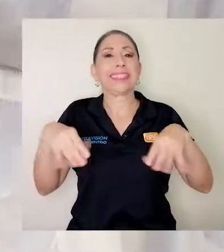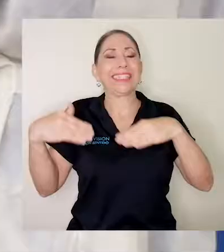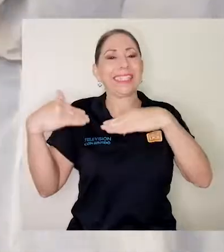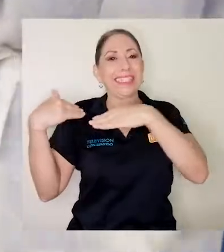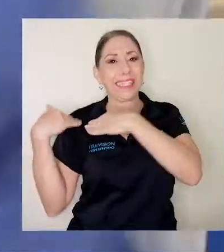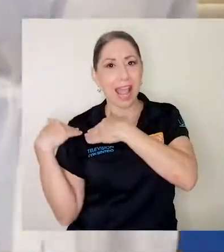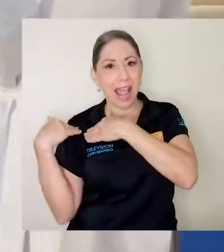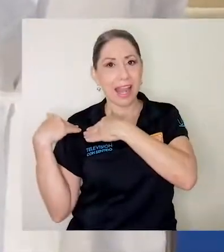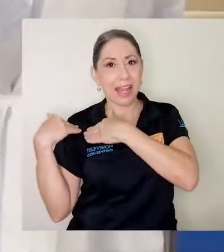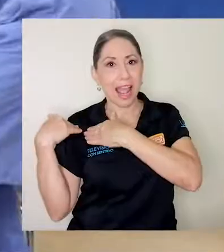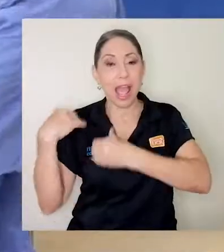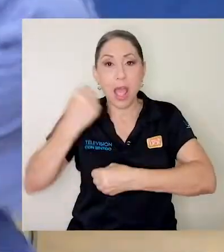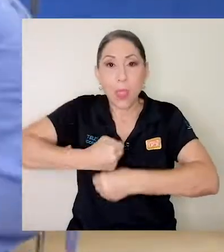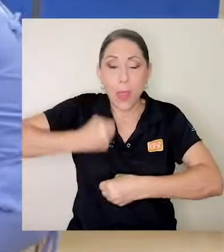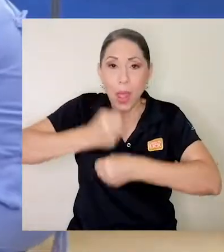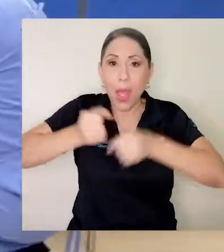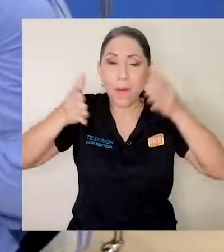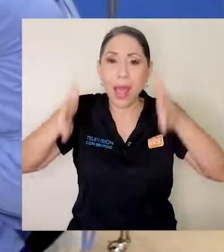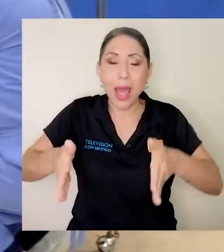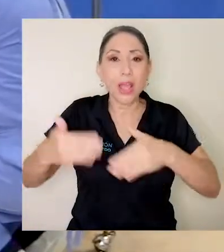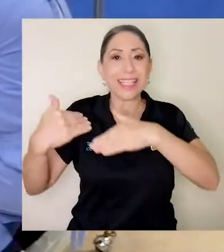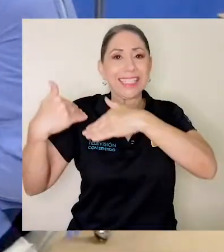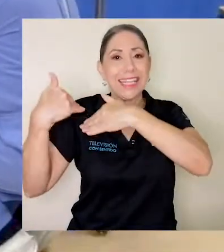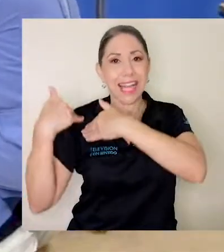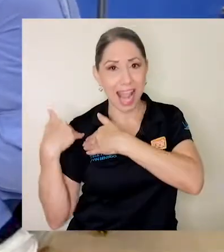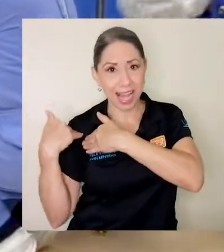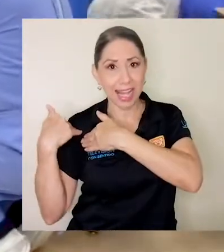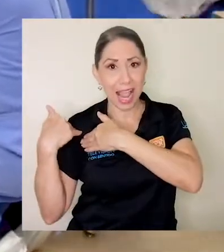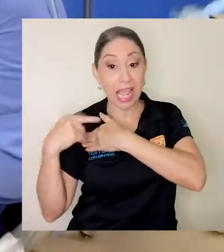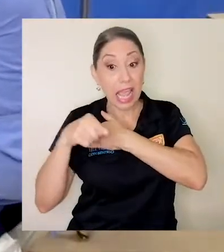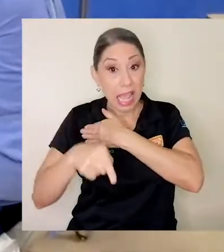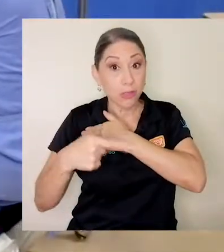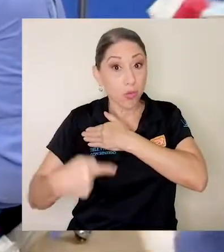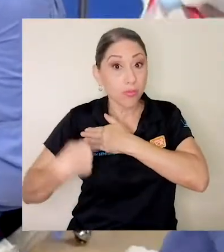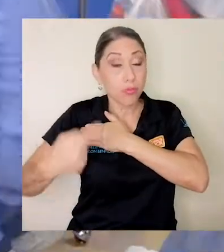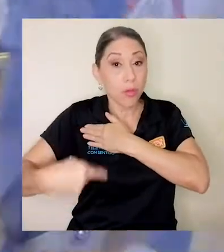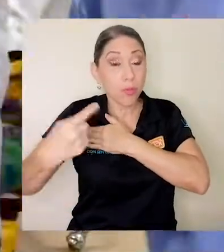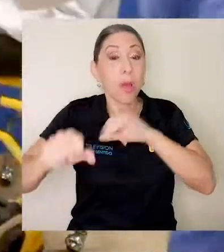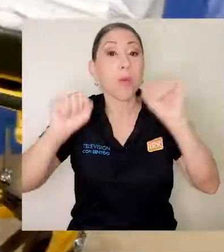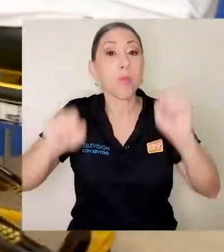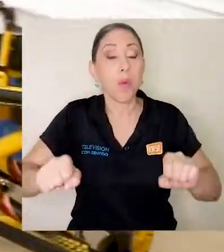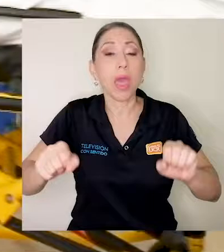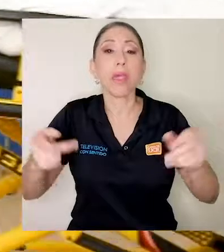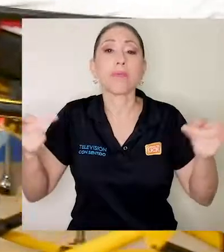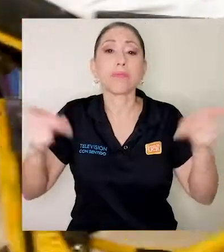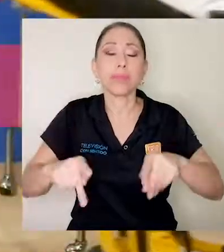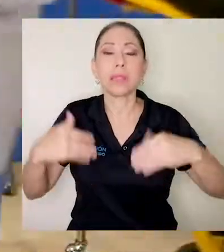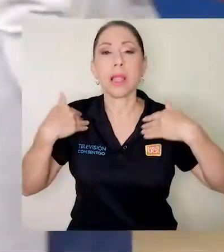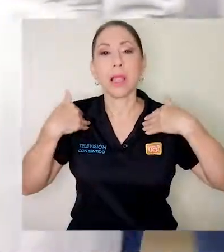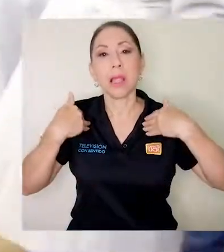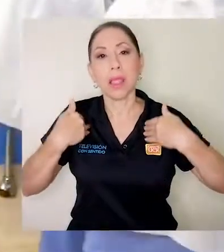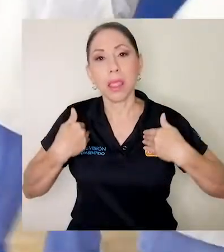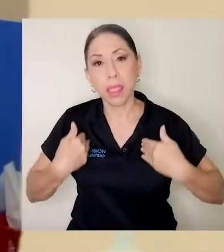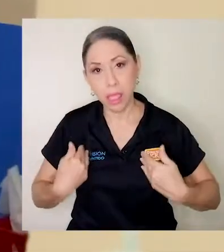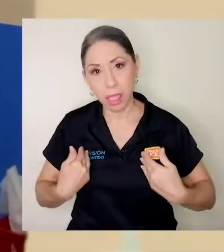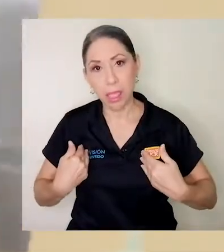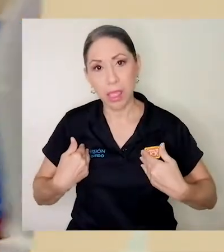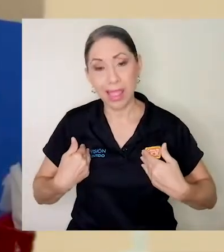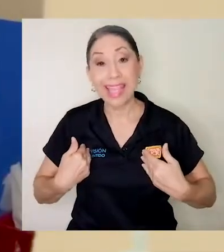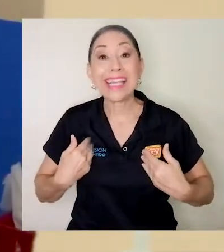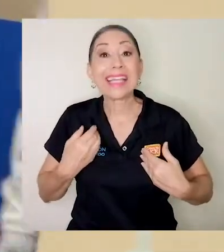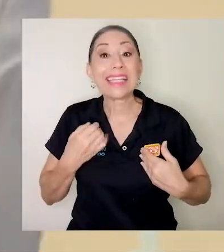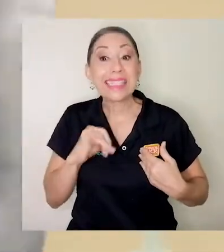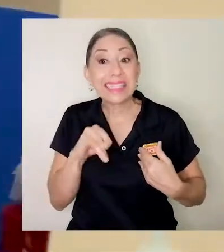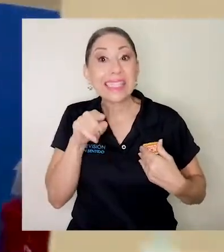se recarga, el personal se recarga y esto eventualmente puede generar también cansancio y